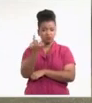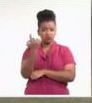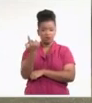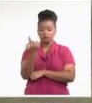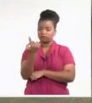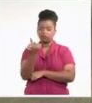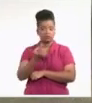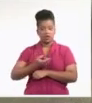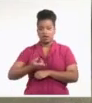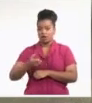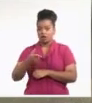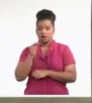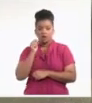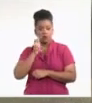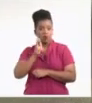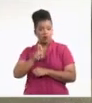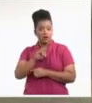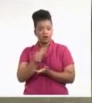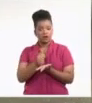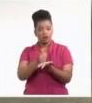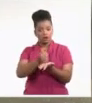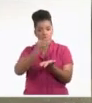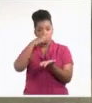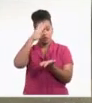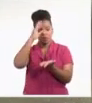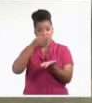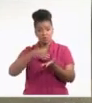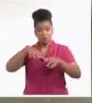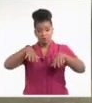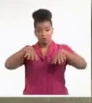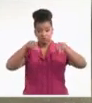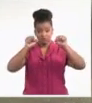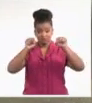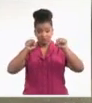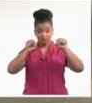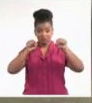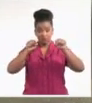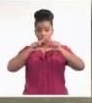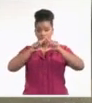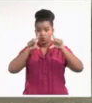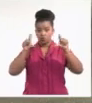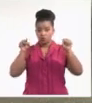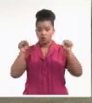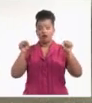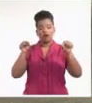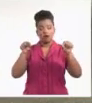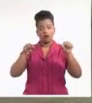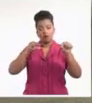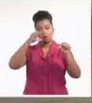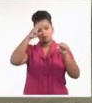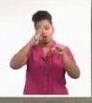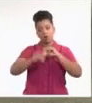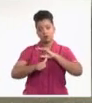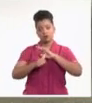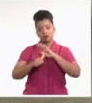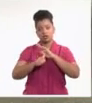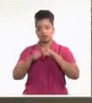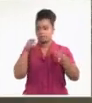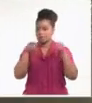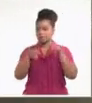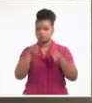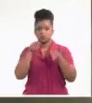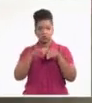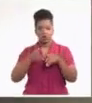del huracán con la caída de la red eléctrica. Dispuso la participación directa